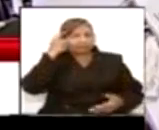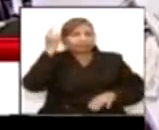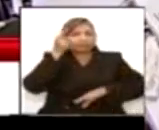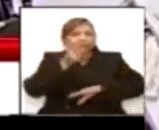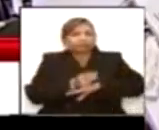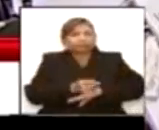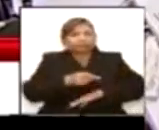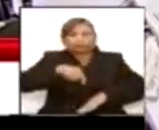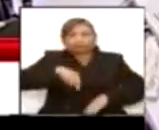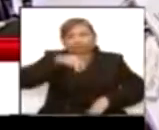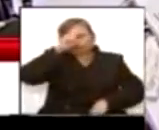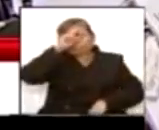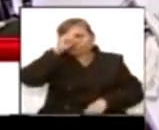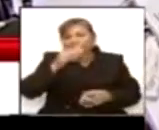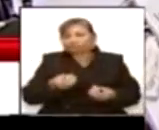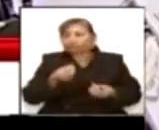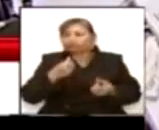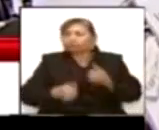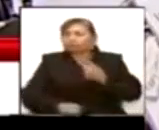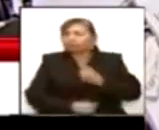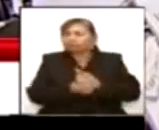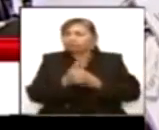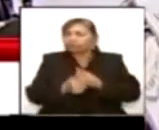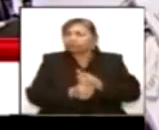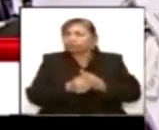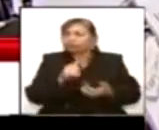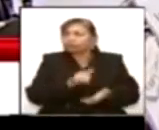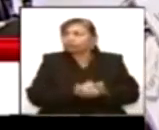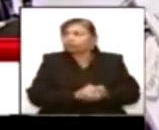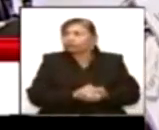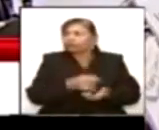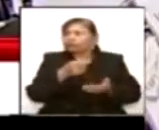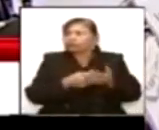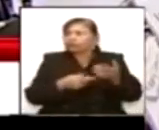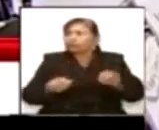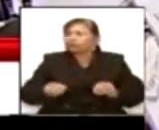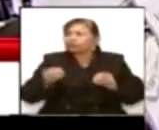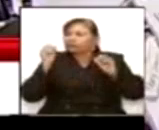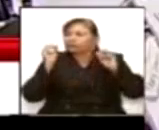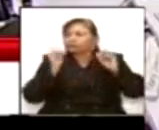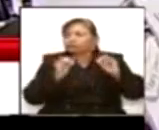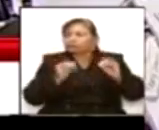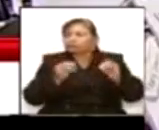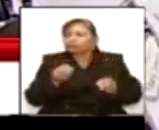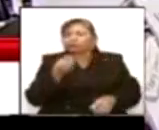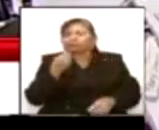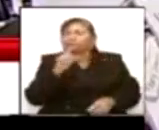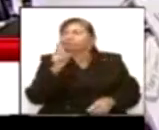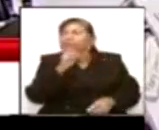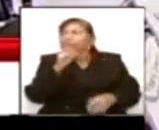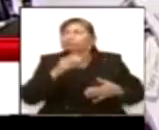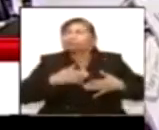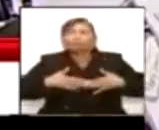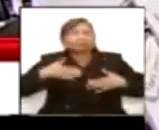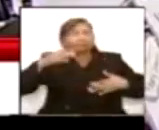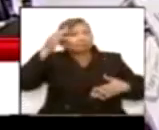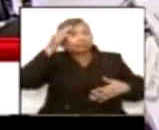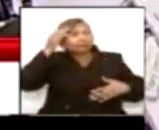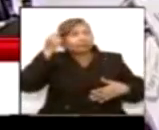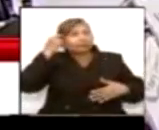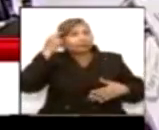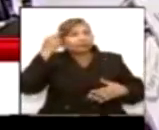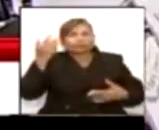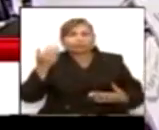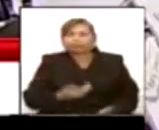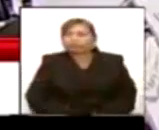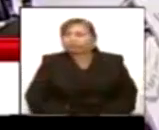al país por los graves daños que esa tortura le generó y porque no pudo tener el conocimiento,